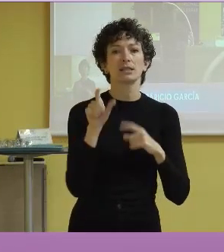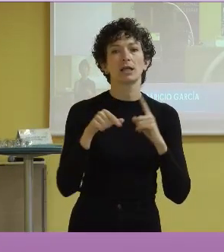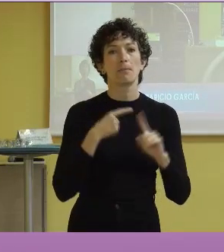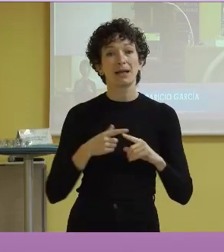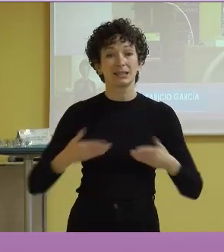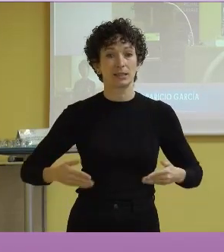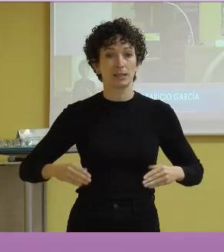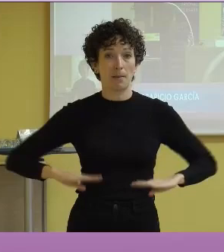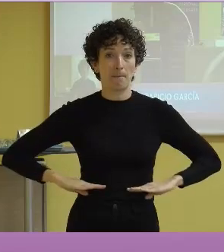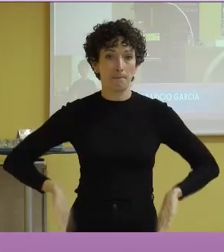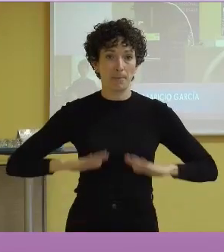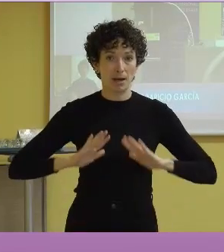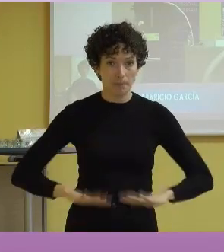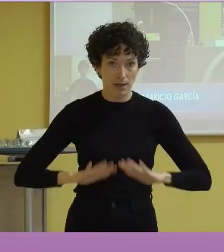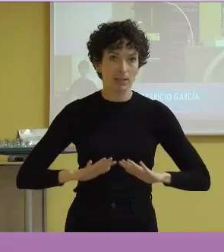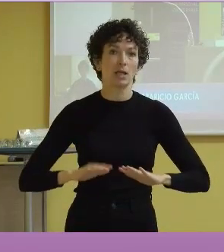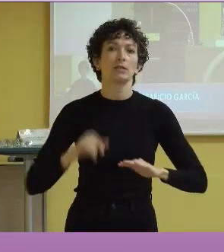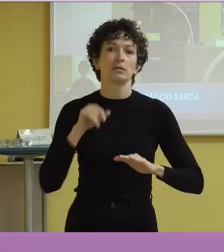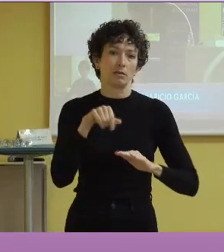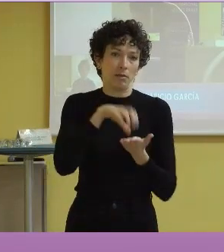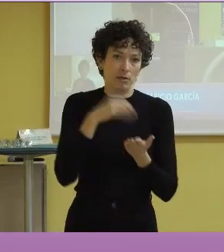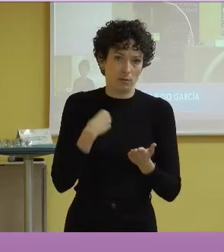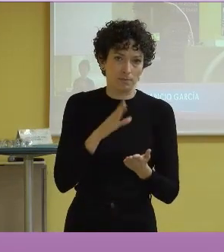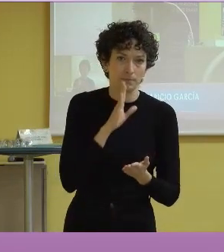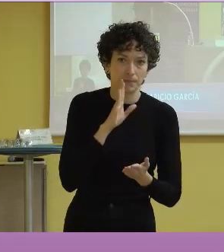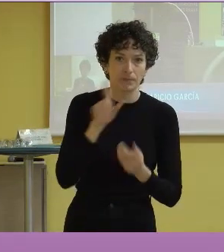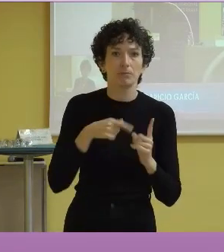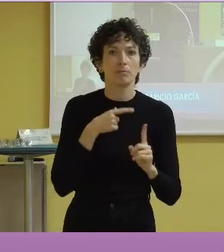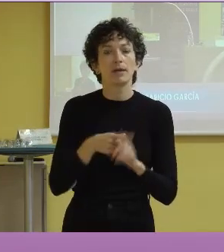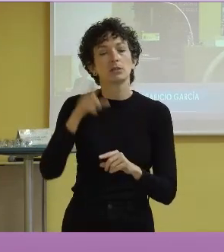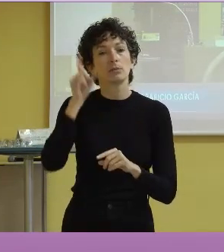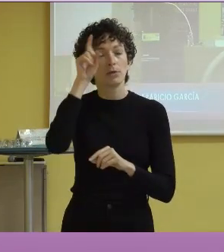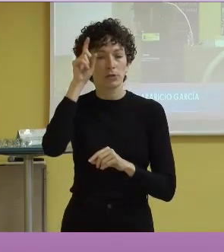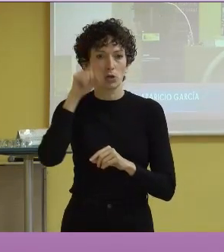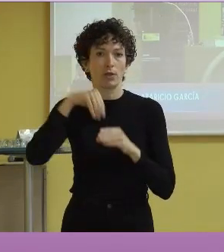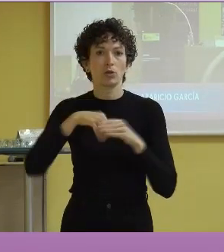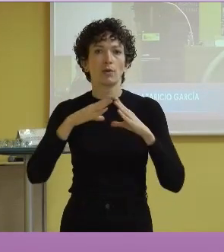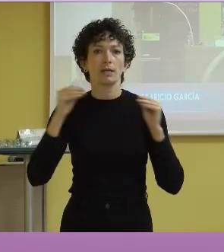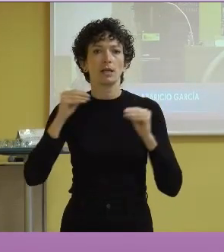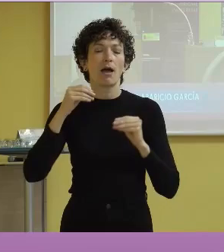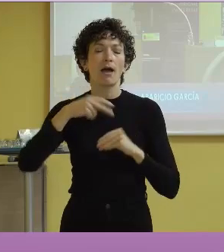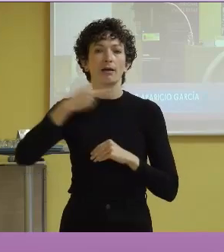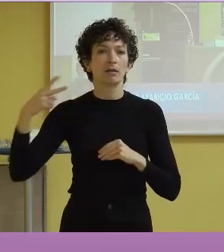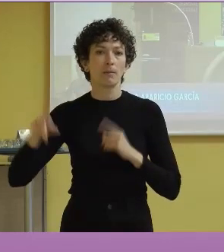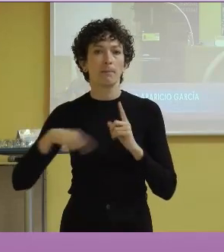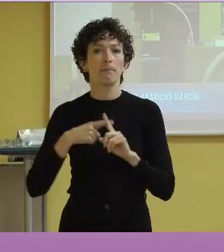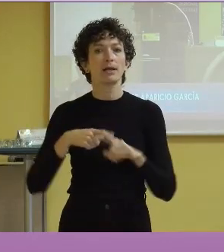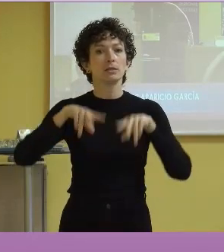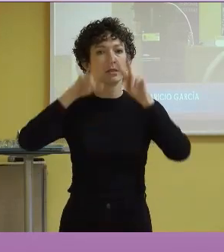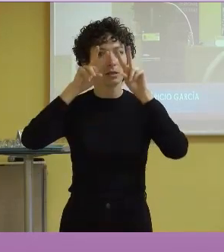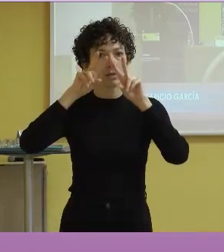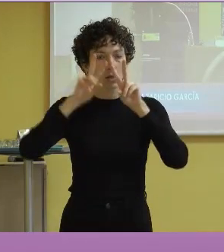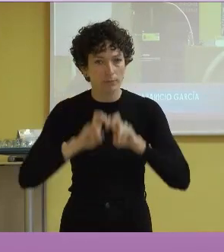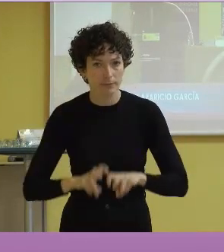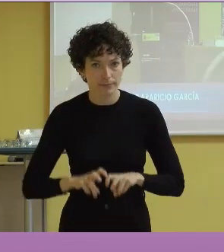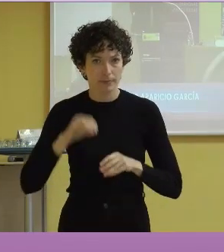espásticas hereditarias en dicho centro. Profesor titular de Medicina en la Universidad de Cantabria. Investigador principal del Grupo de Enfermedades Neurodegenerativas